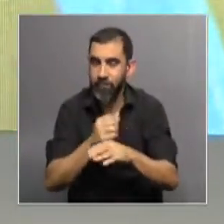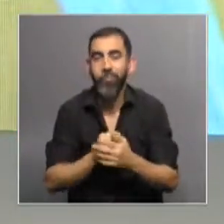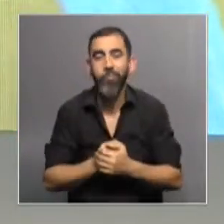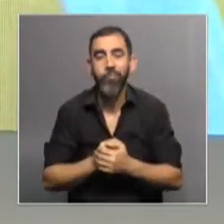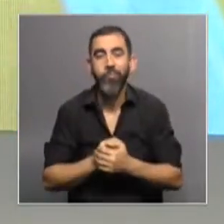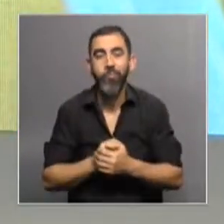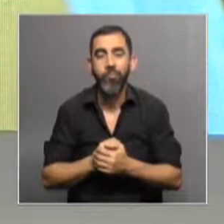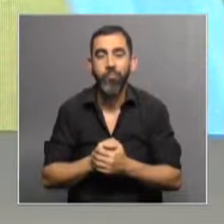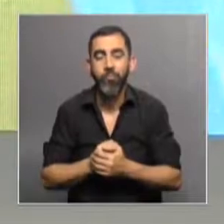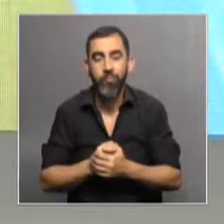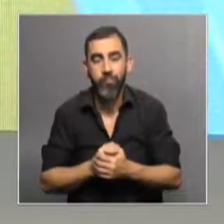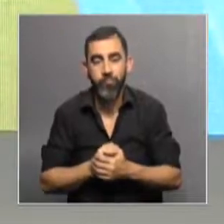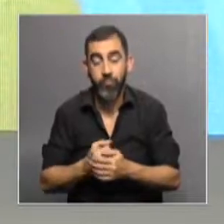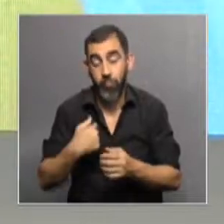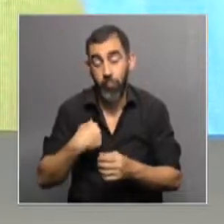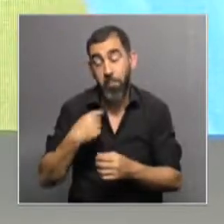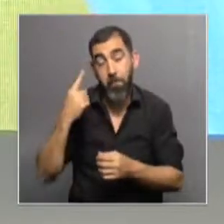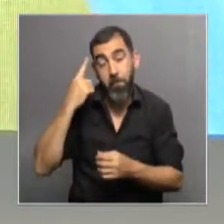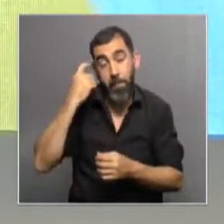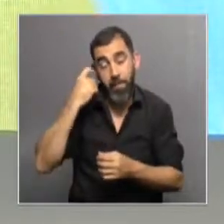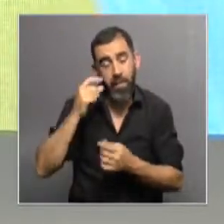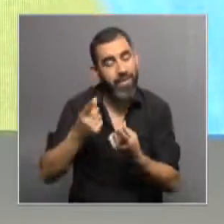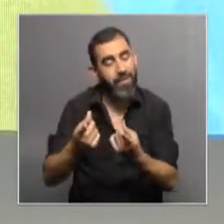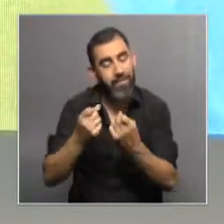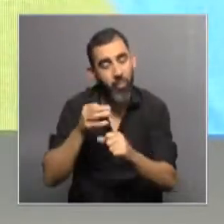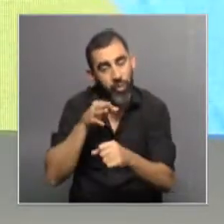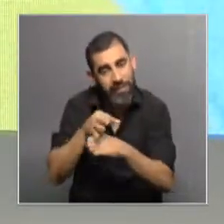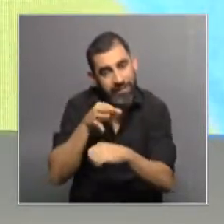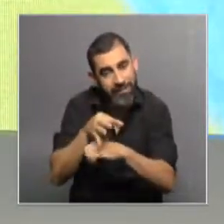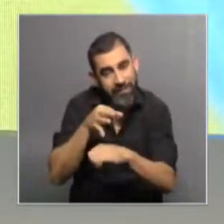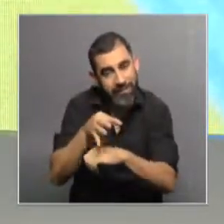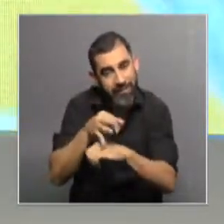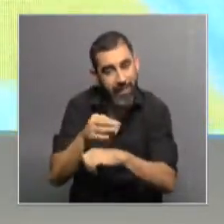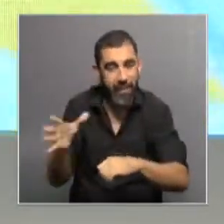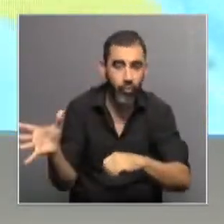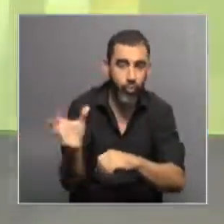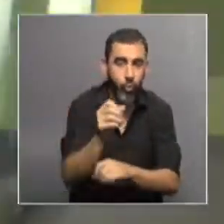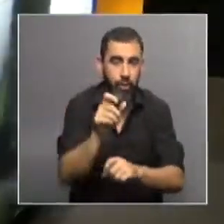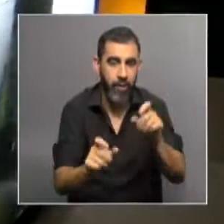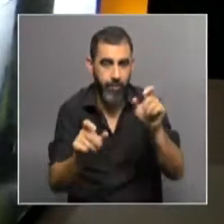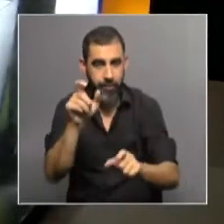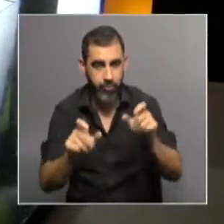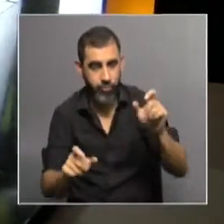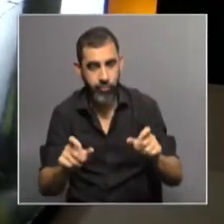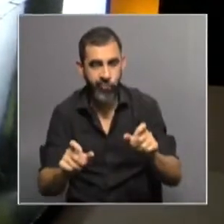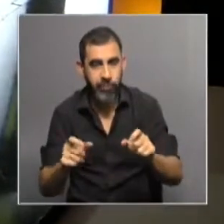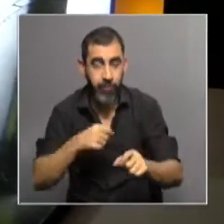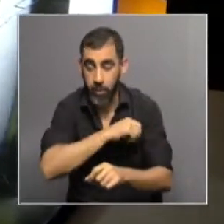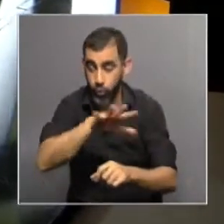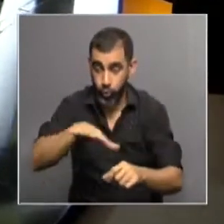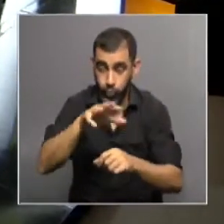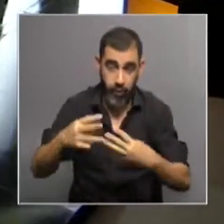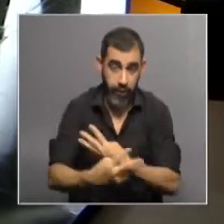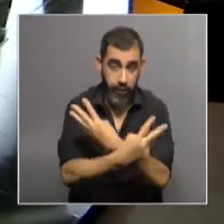nosotros hemos visto y desde toda nuestra experiencia, necesitamos capacitar a todas las personas. sea, a la sociedad en su